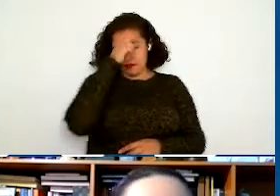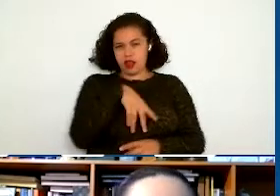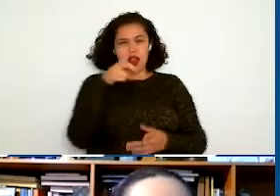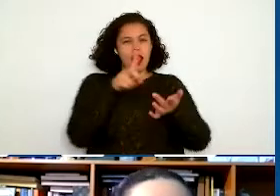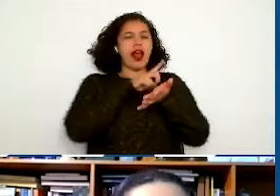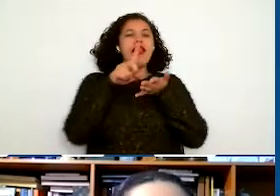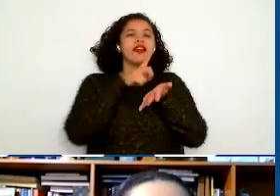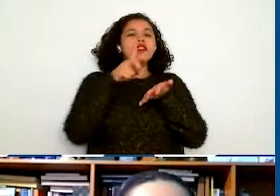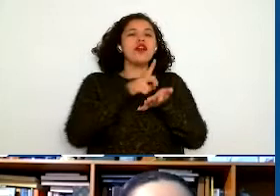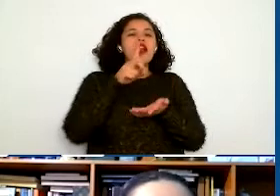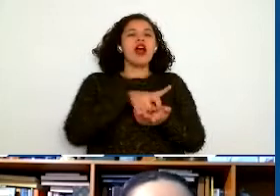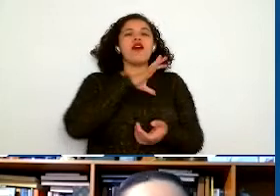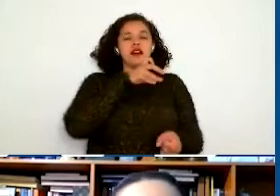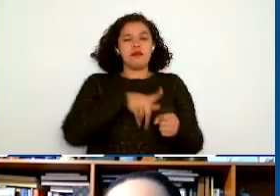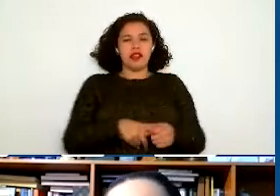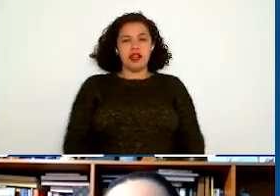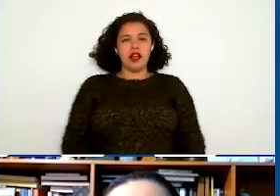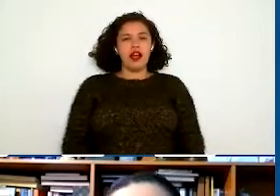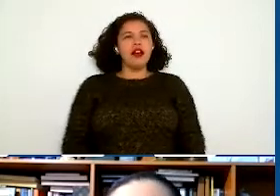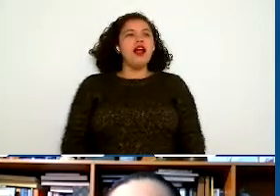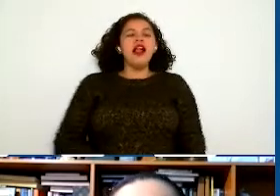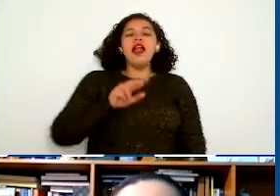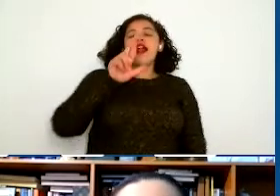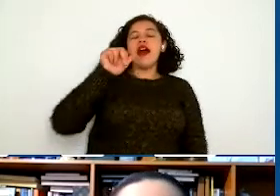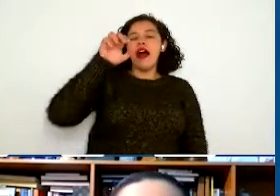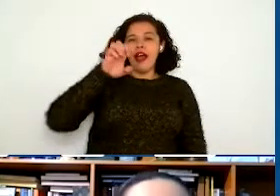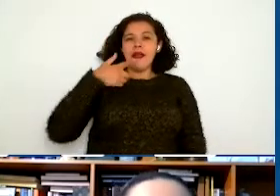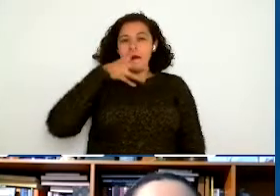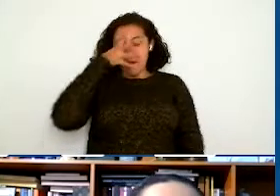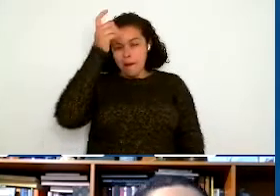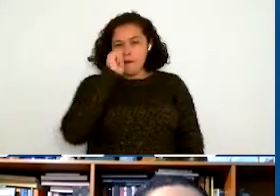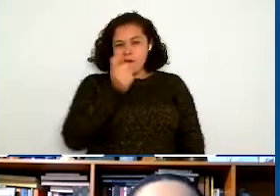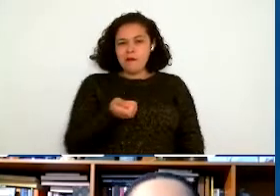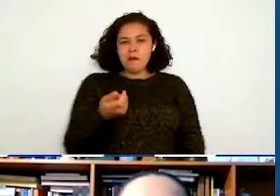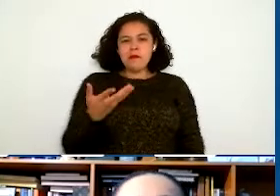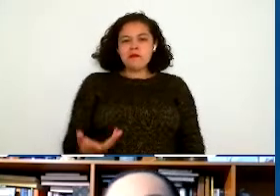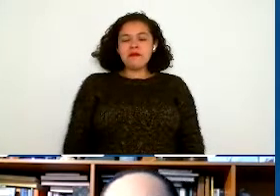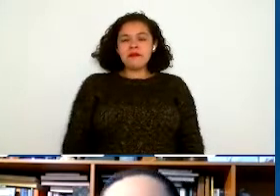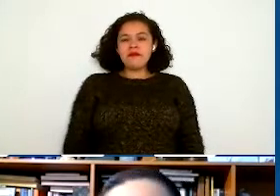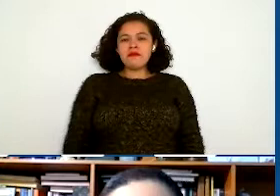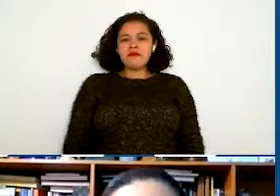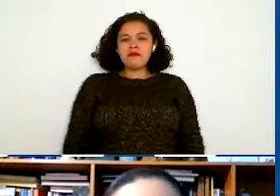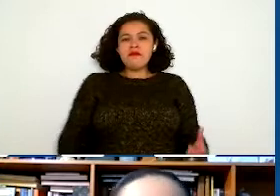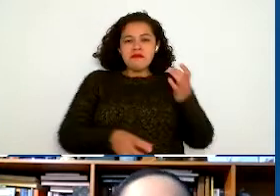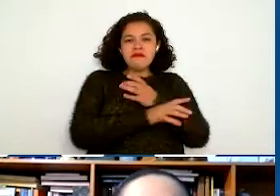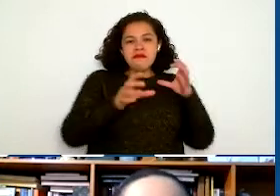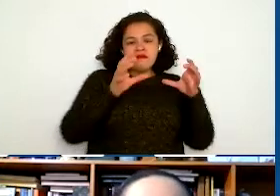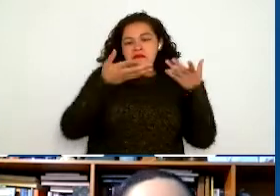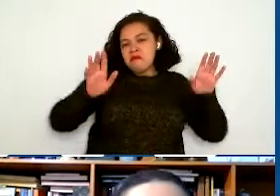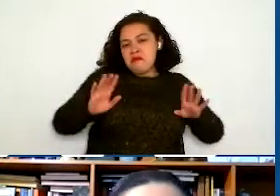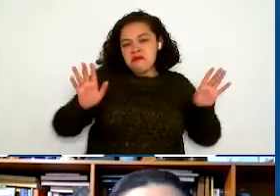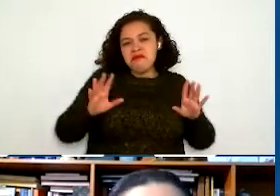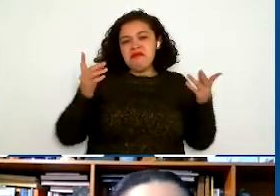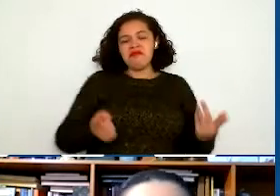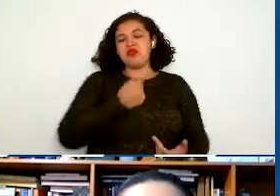diccionarios especializados, la Real Academia Española lo define así, como una propiedad o un conjunto de propiedades inherentes a